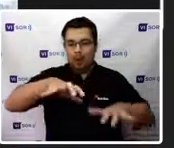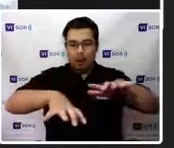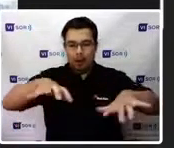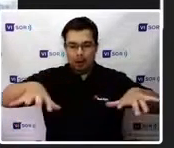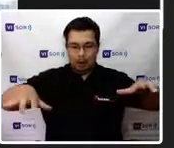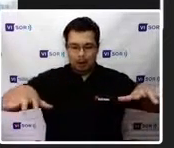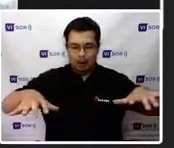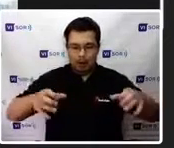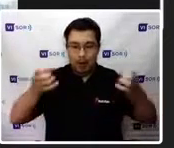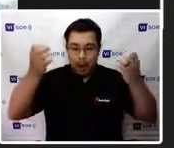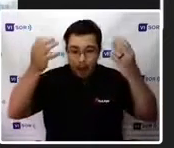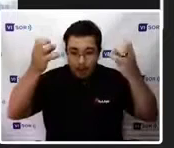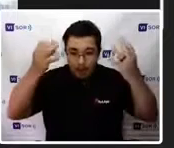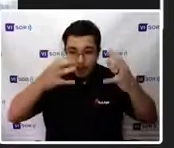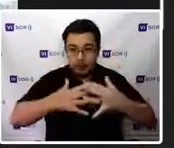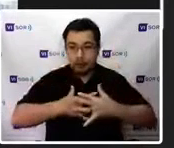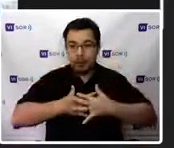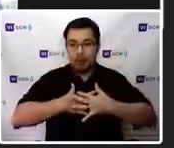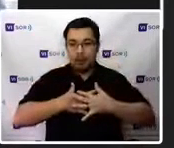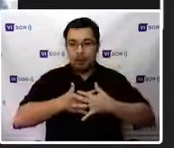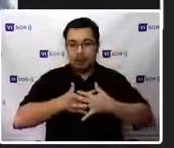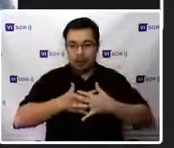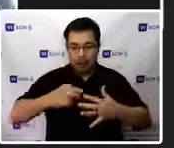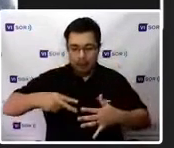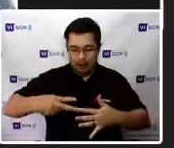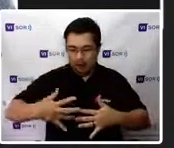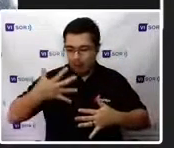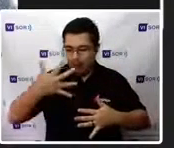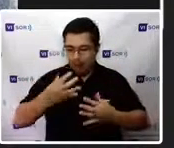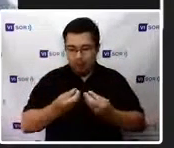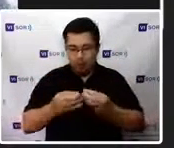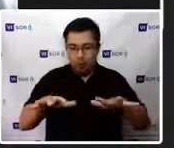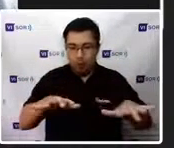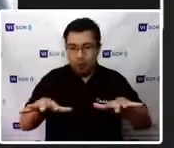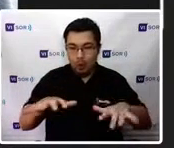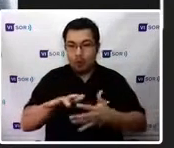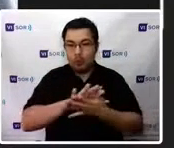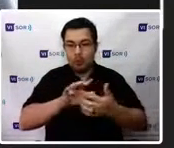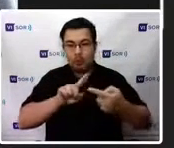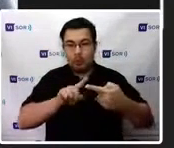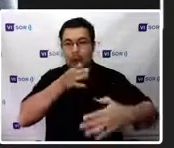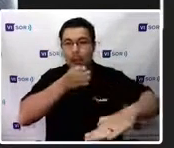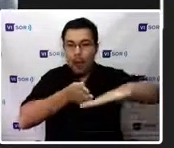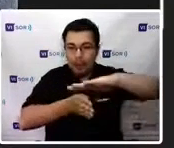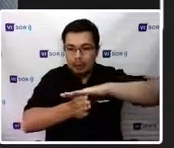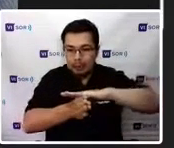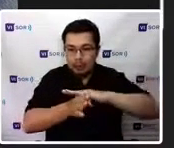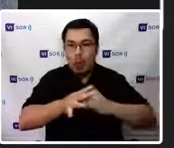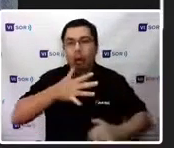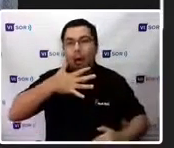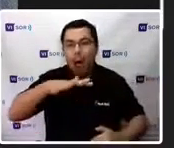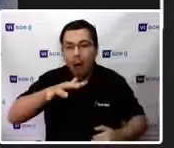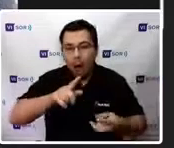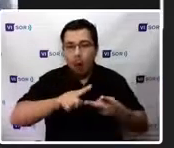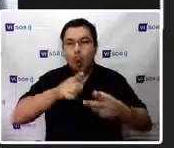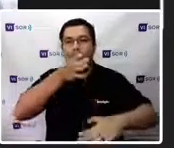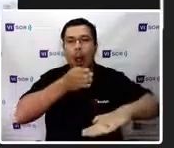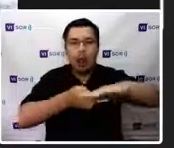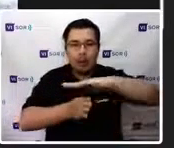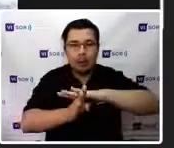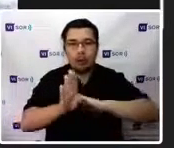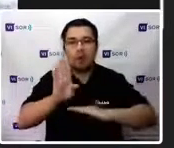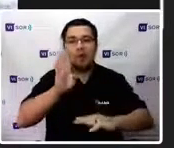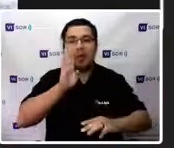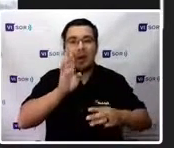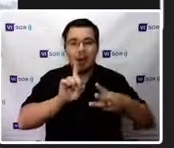las cosas que en el día a día tenemos acá en la ciudad, como el acceso al agua, el acceso a un baño, una cama,